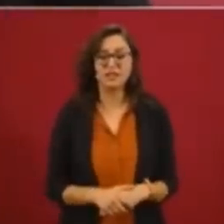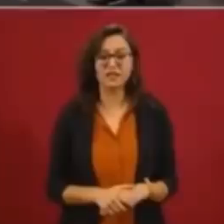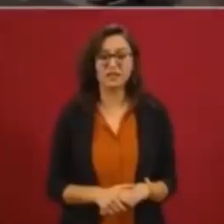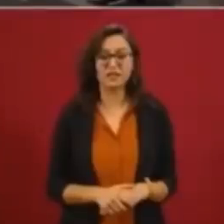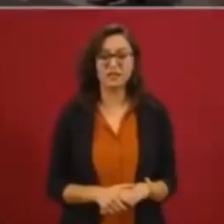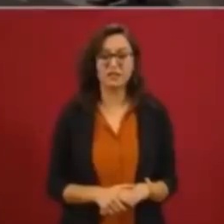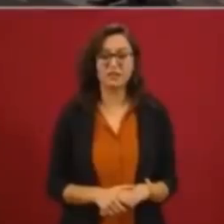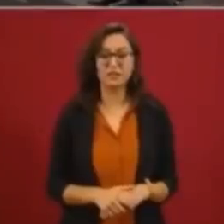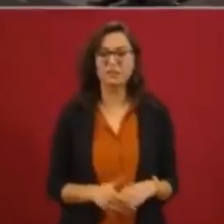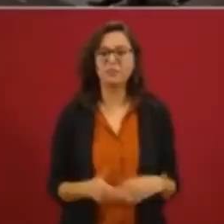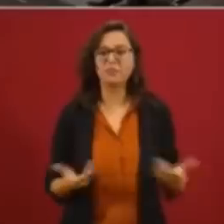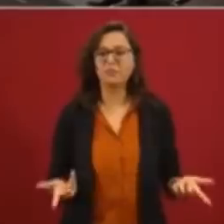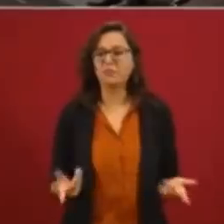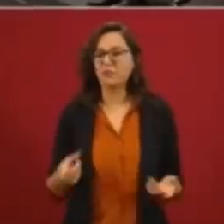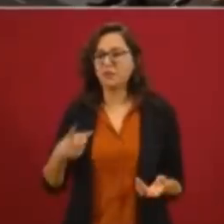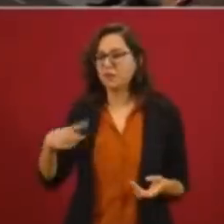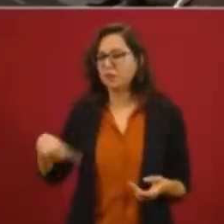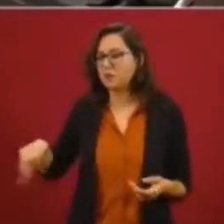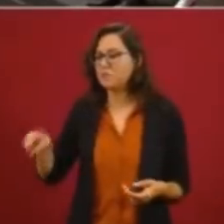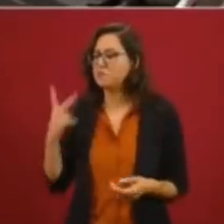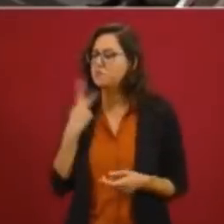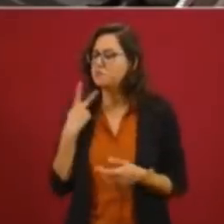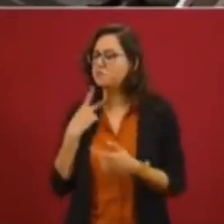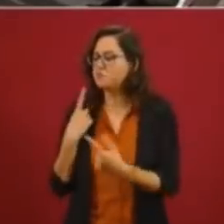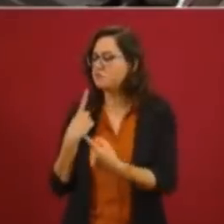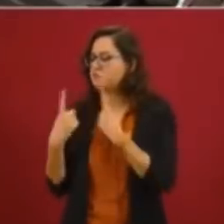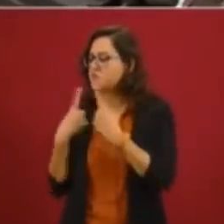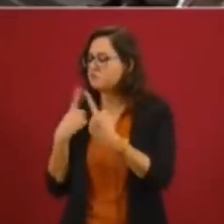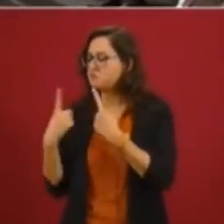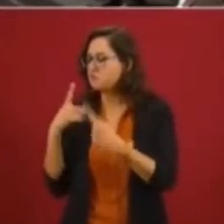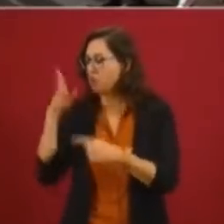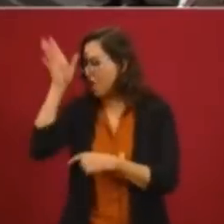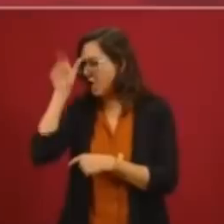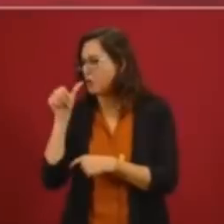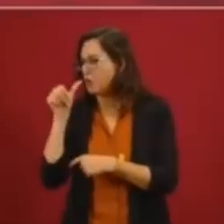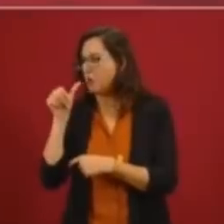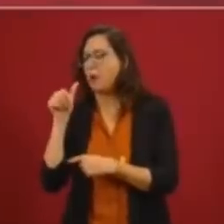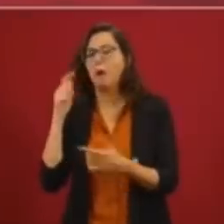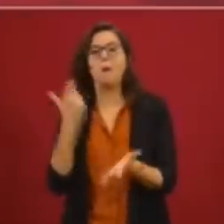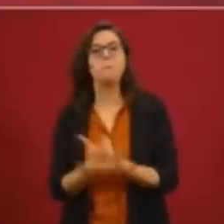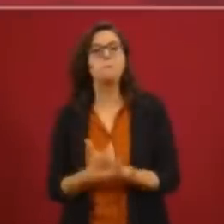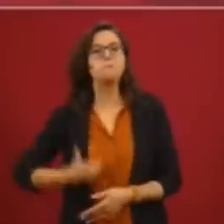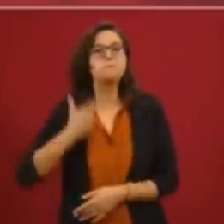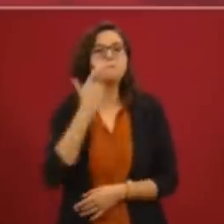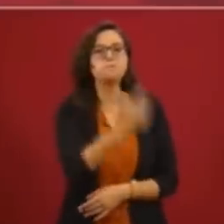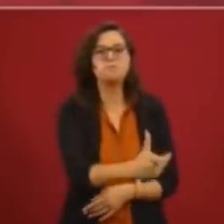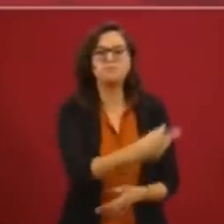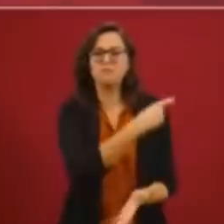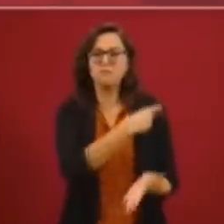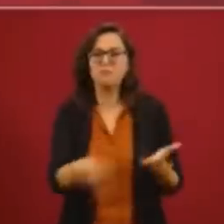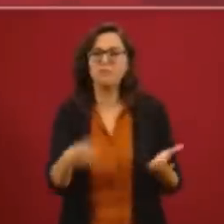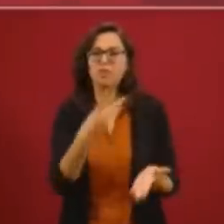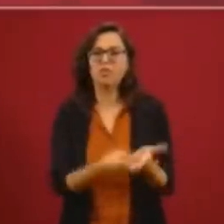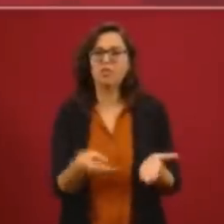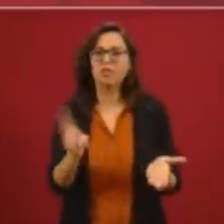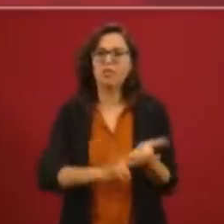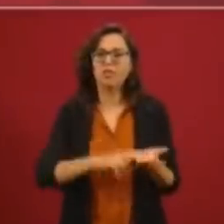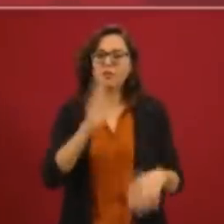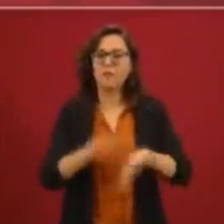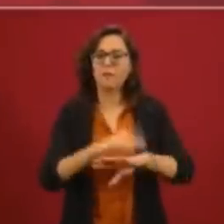porque hicieron el acuerdo arriba, entonces pagaron un sobreprecio